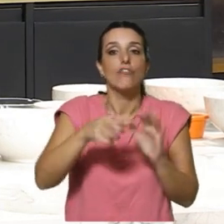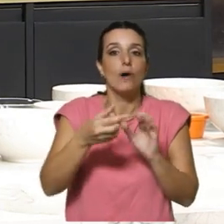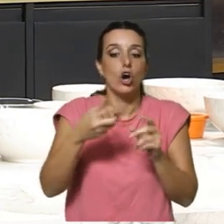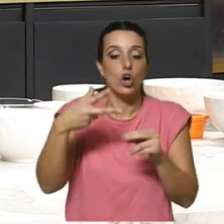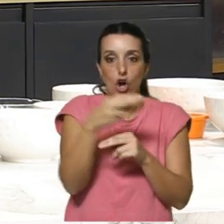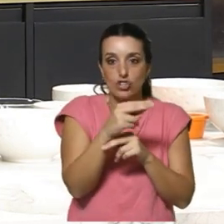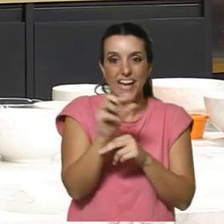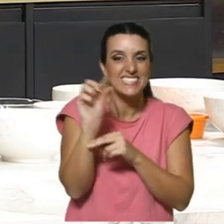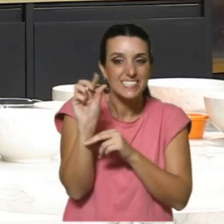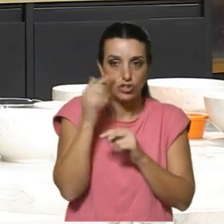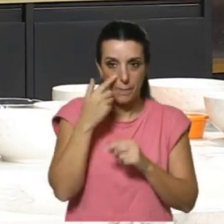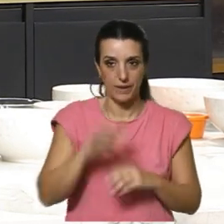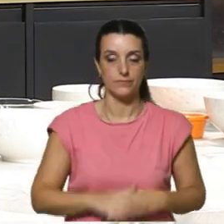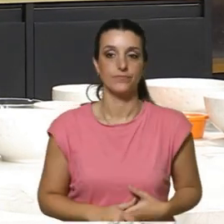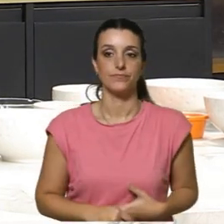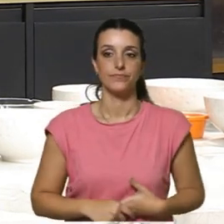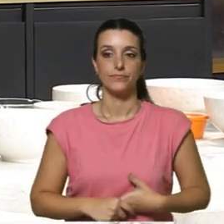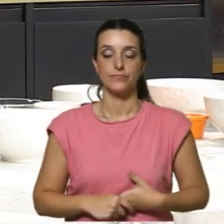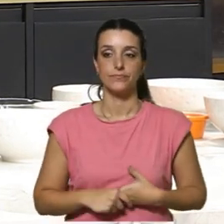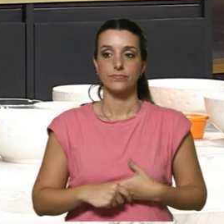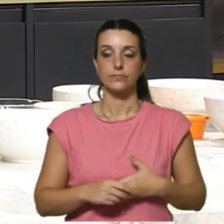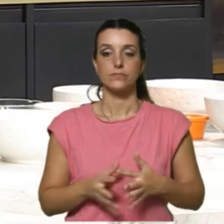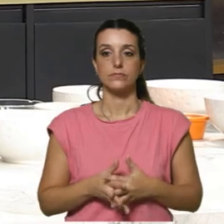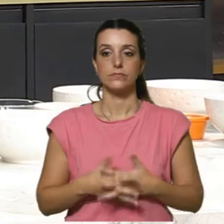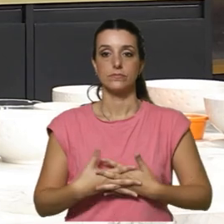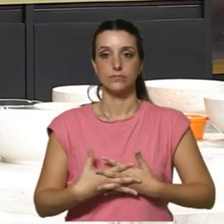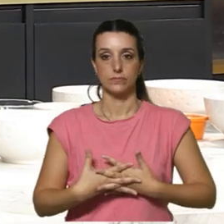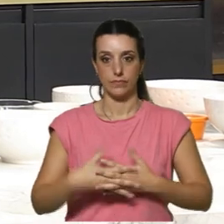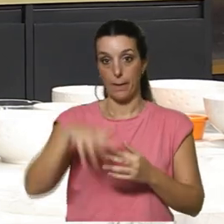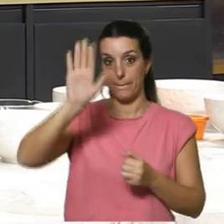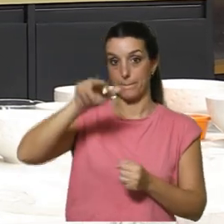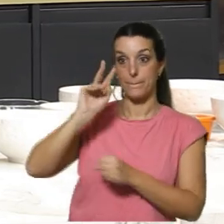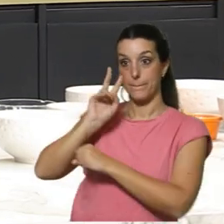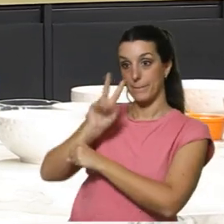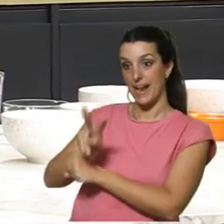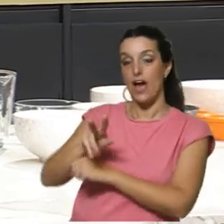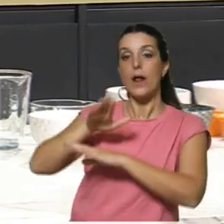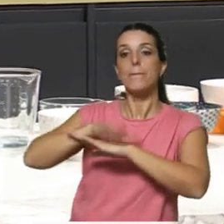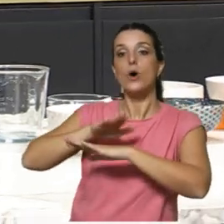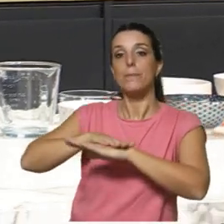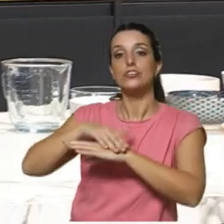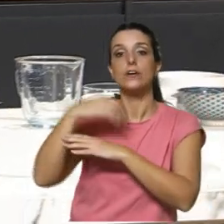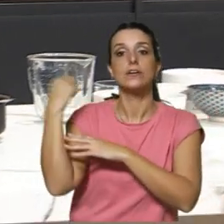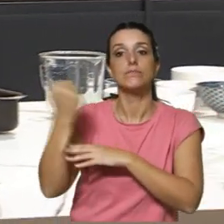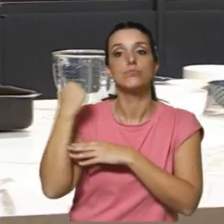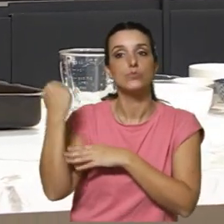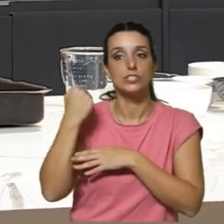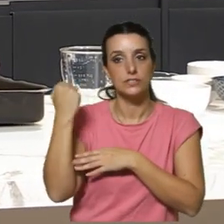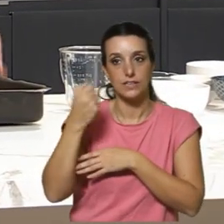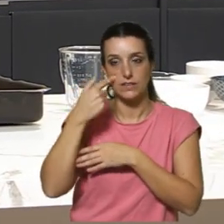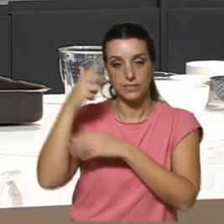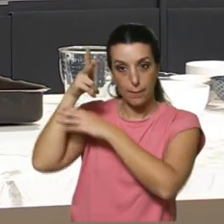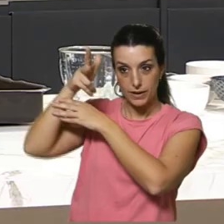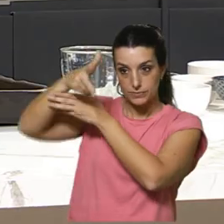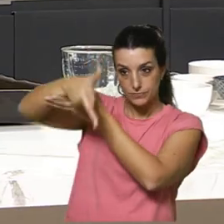algo como chiquitito. Mira, y ahí vamos. Vamos, mira. Este es el momento importante.